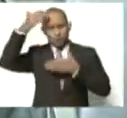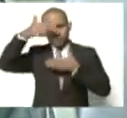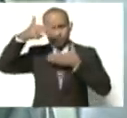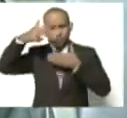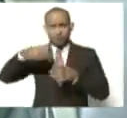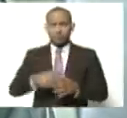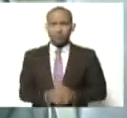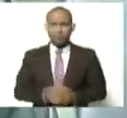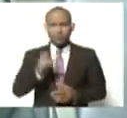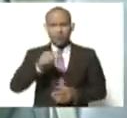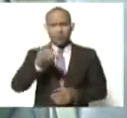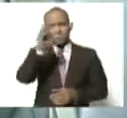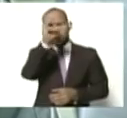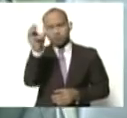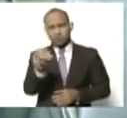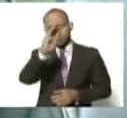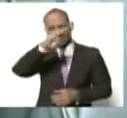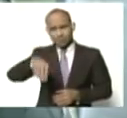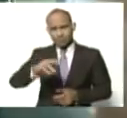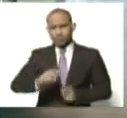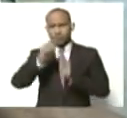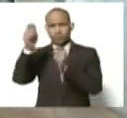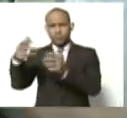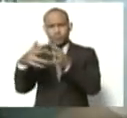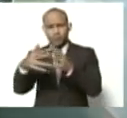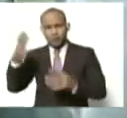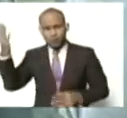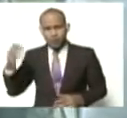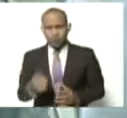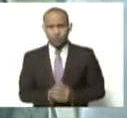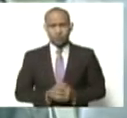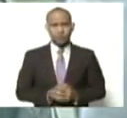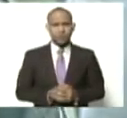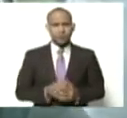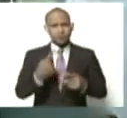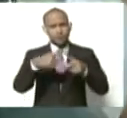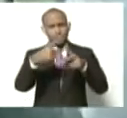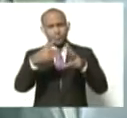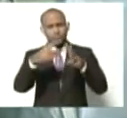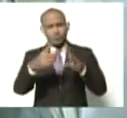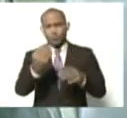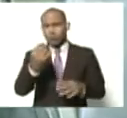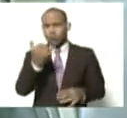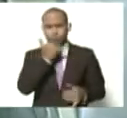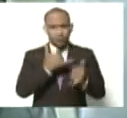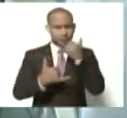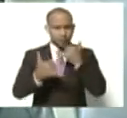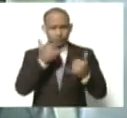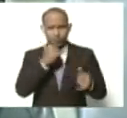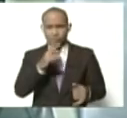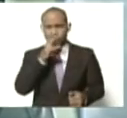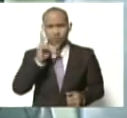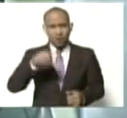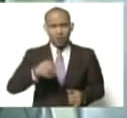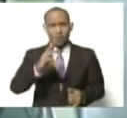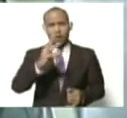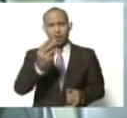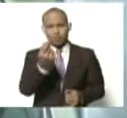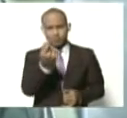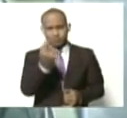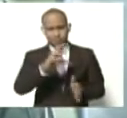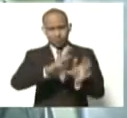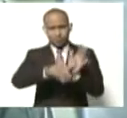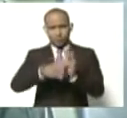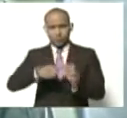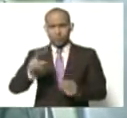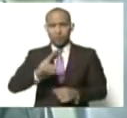Guayana Esequiba, para asociarse con todo tipo de delitos y para robarse los recursos de Venezuela. En el escaso mes